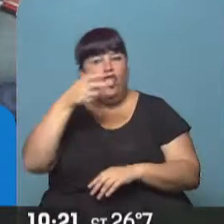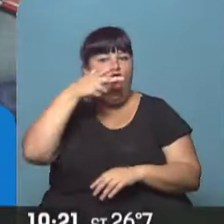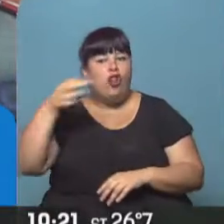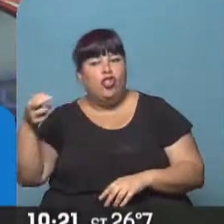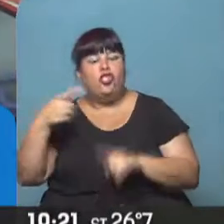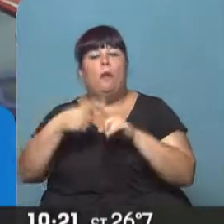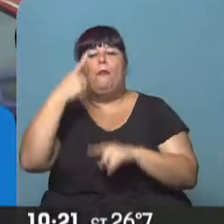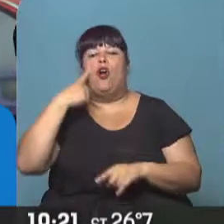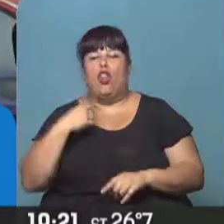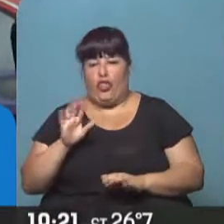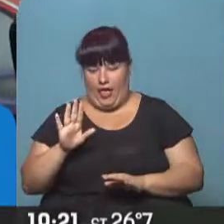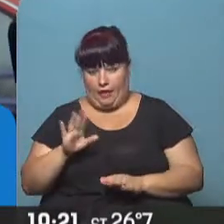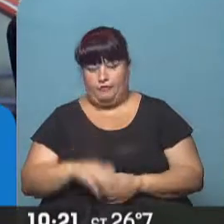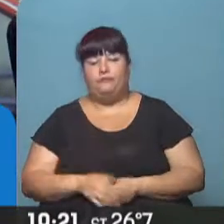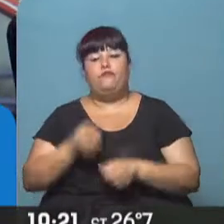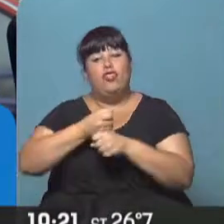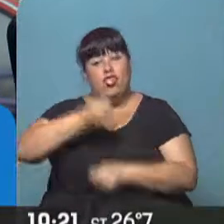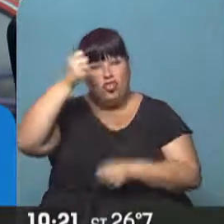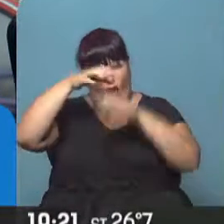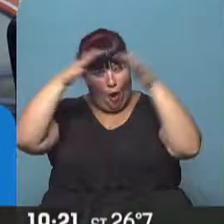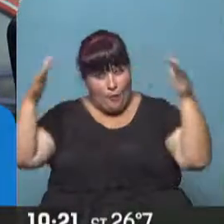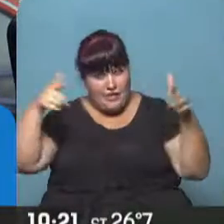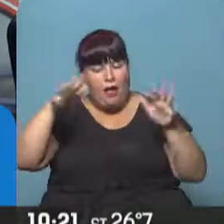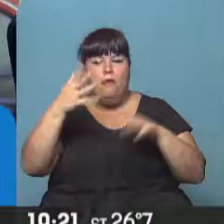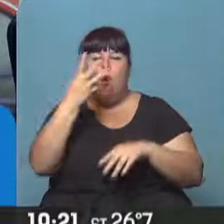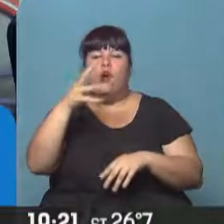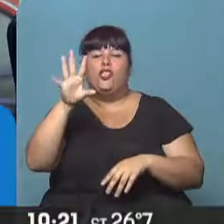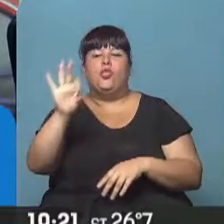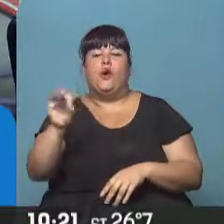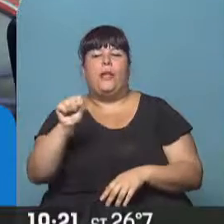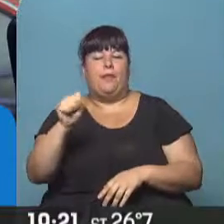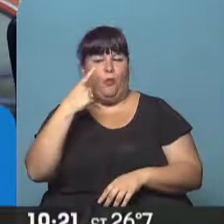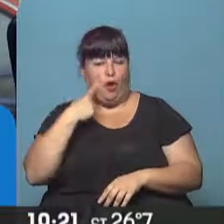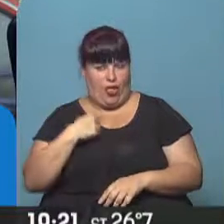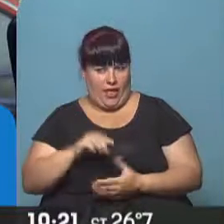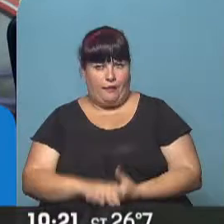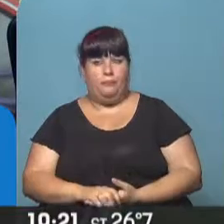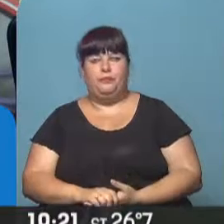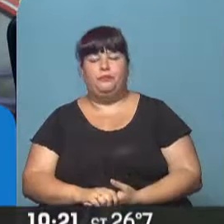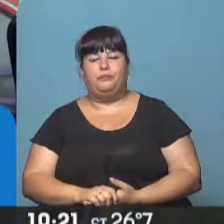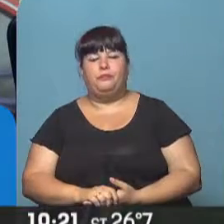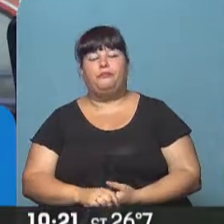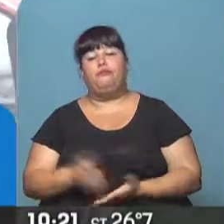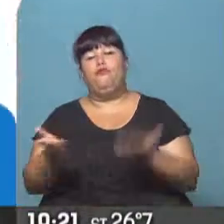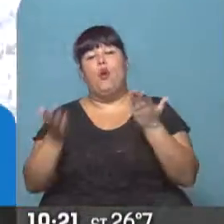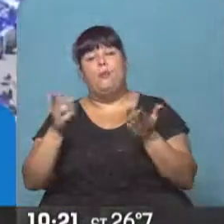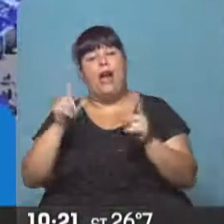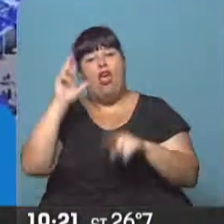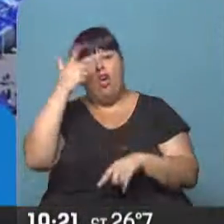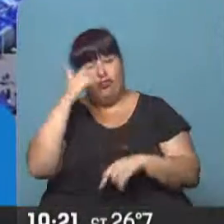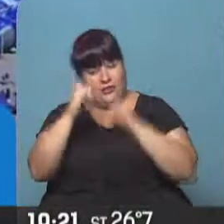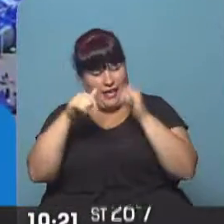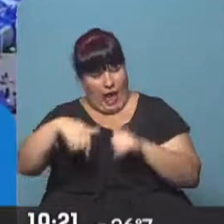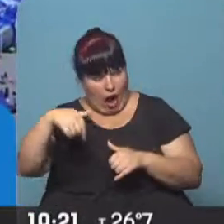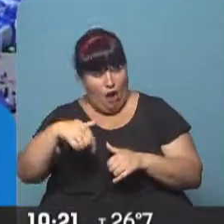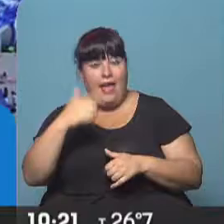y 800 pesos por día, y las sombrillas, alrededor de 450 pesos por día. En relación a los hoteles, en